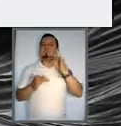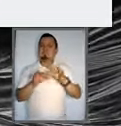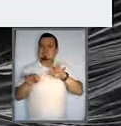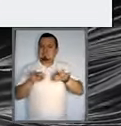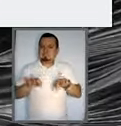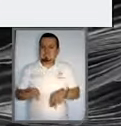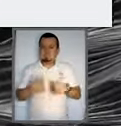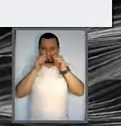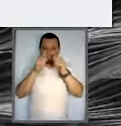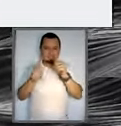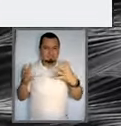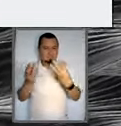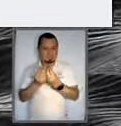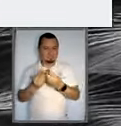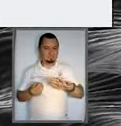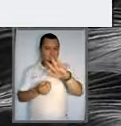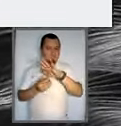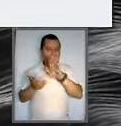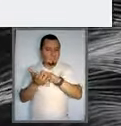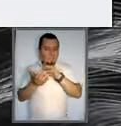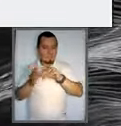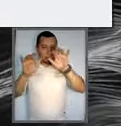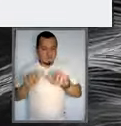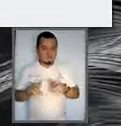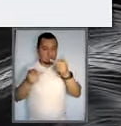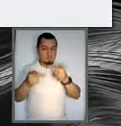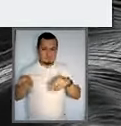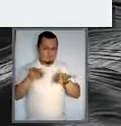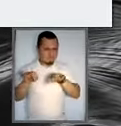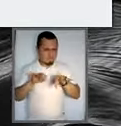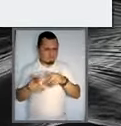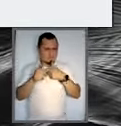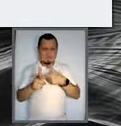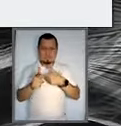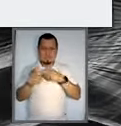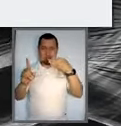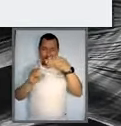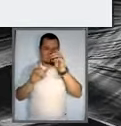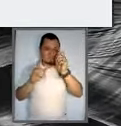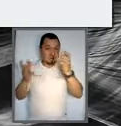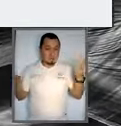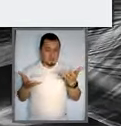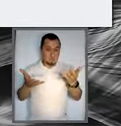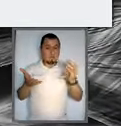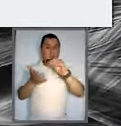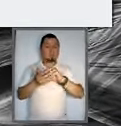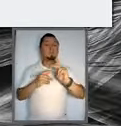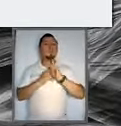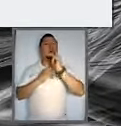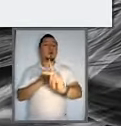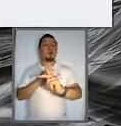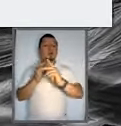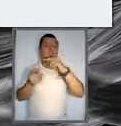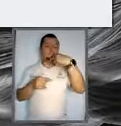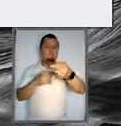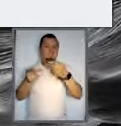generar esos documentos. Y por supuesto, también estamos trabajando en la estrategia de reincorporarnos en el siguiente ciclo